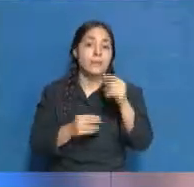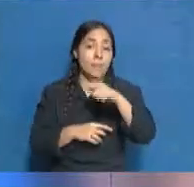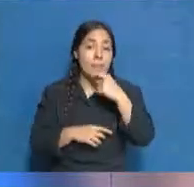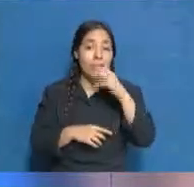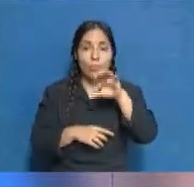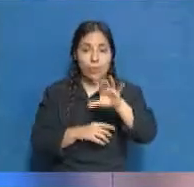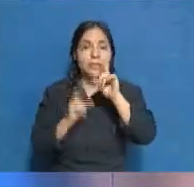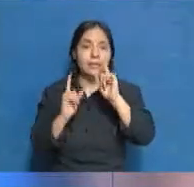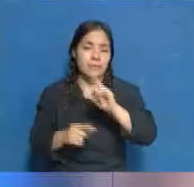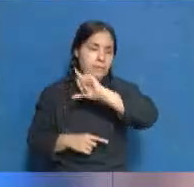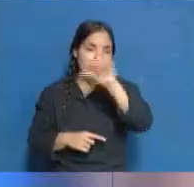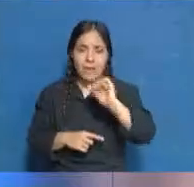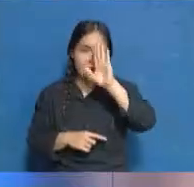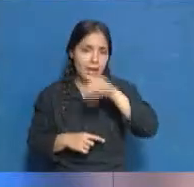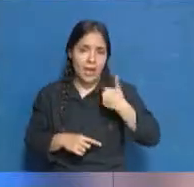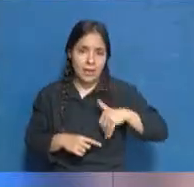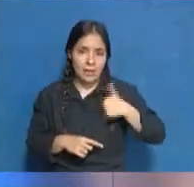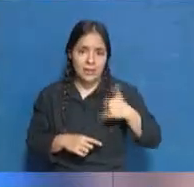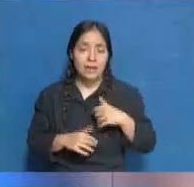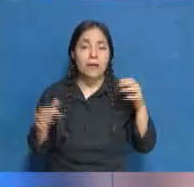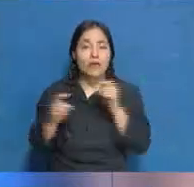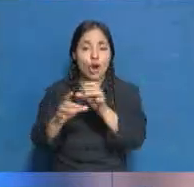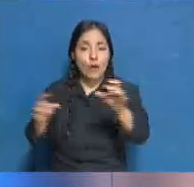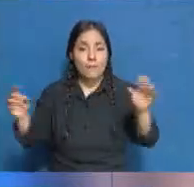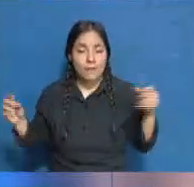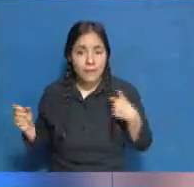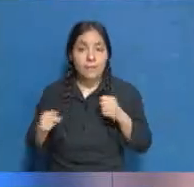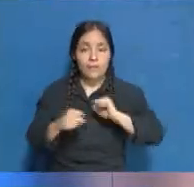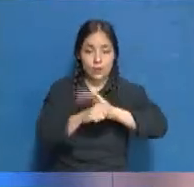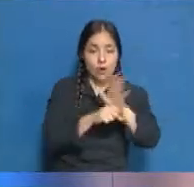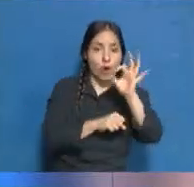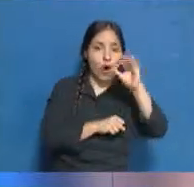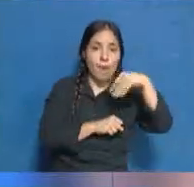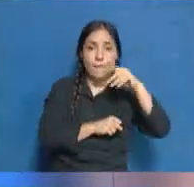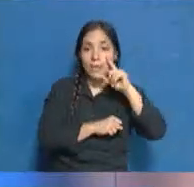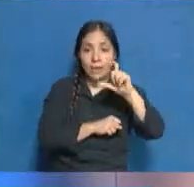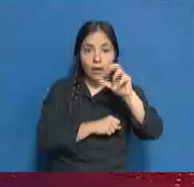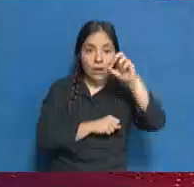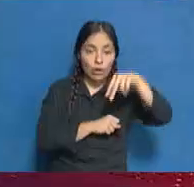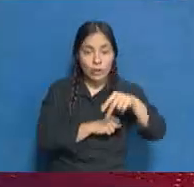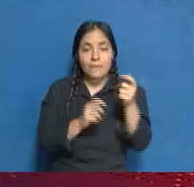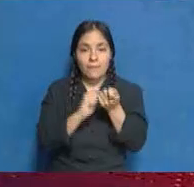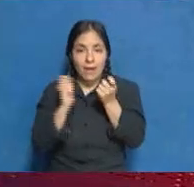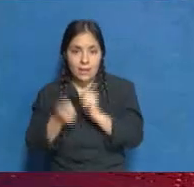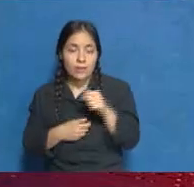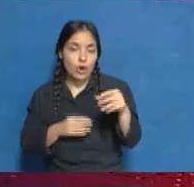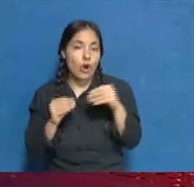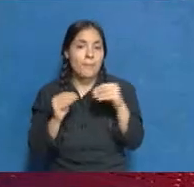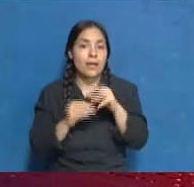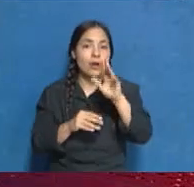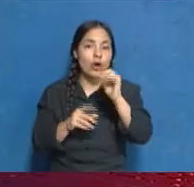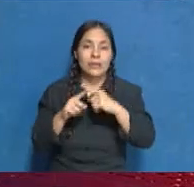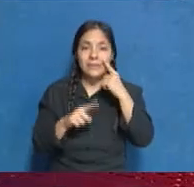provincia de Mendoza, sino en todo el país. Una ola de COVID que tiene variantes de Omicron, y esto es lo que vamos a hablar con Roxana Lopresti, porque además